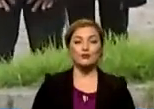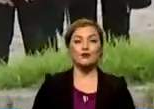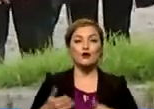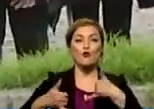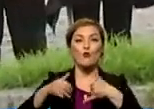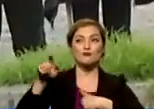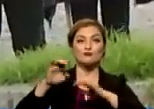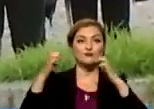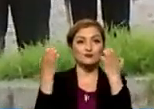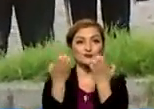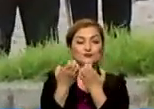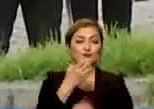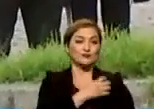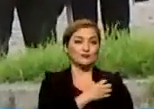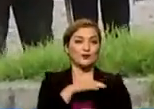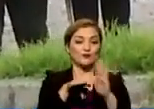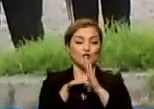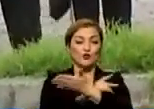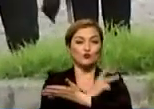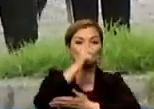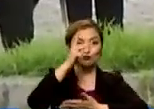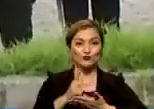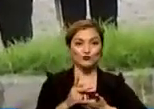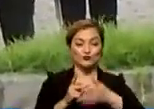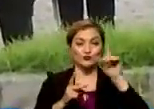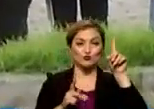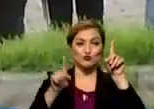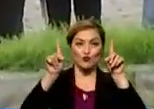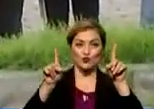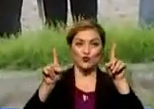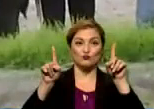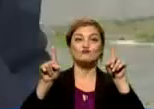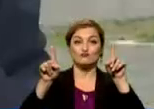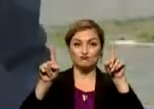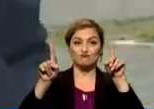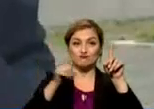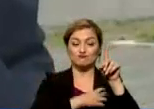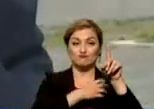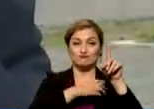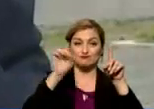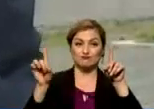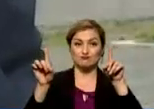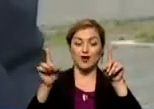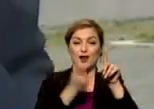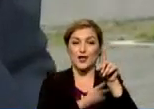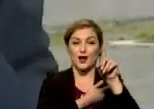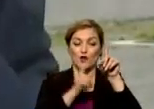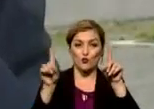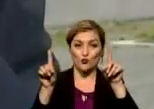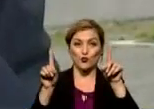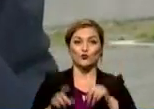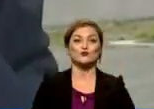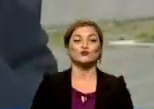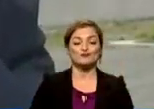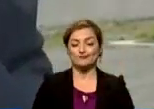en el estadio Monumental Banco Pichincha, 1-1 fue el resultado. Barcelona y Liga Deportiva Universitaria